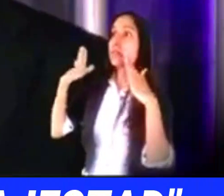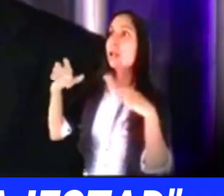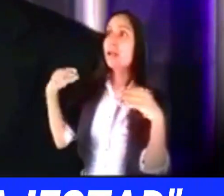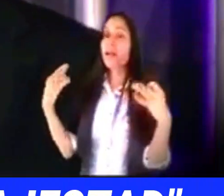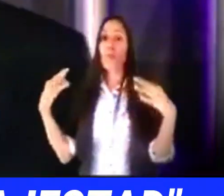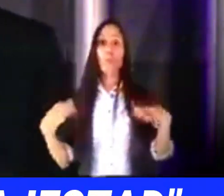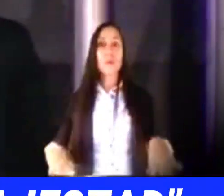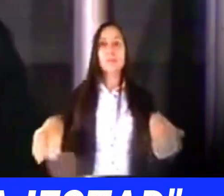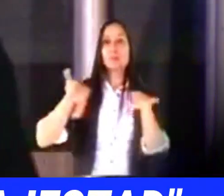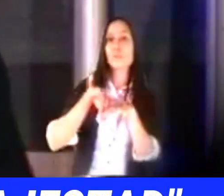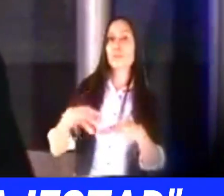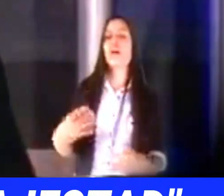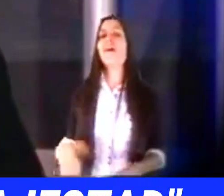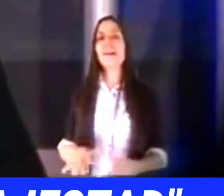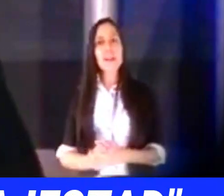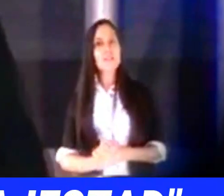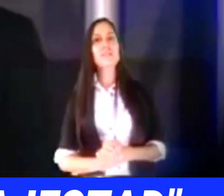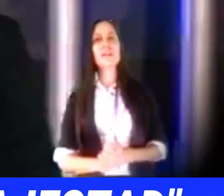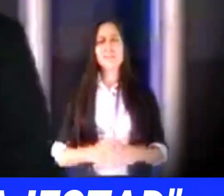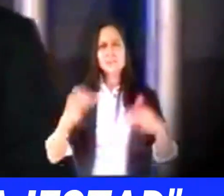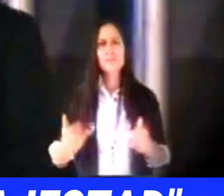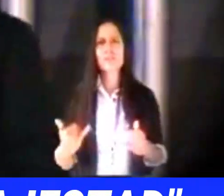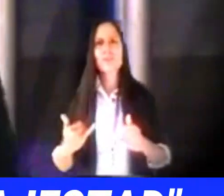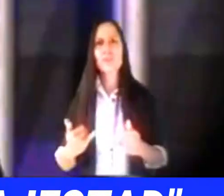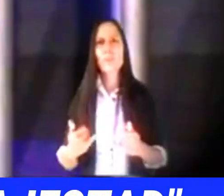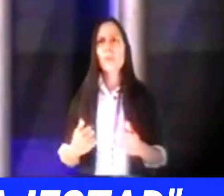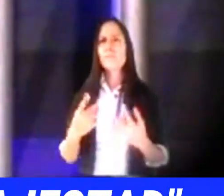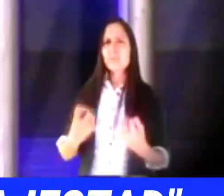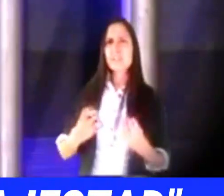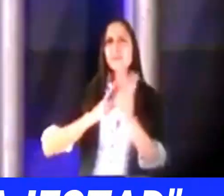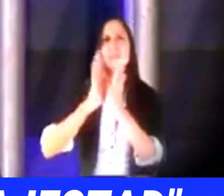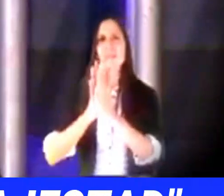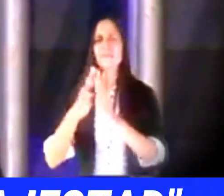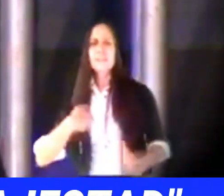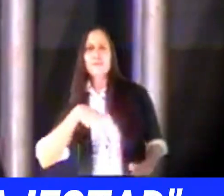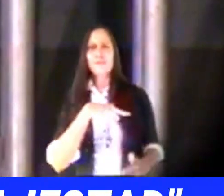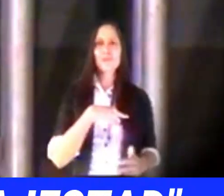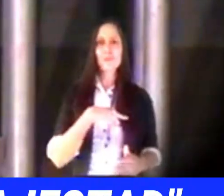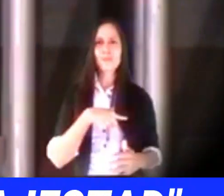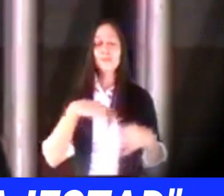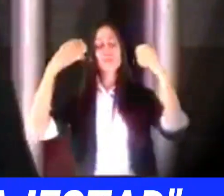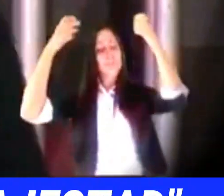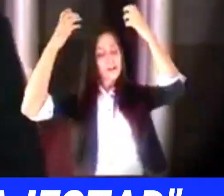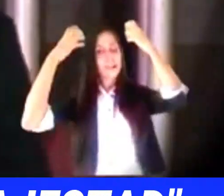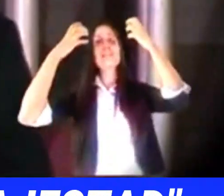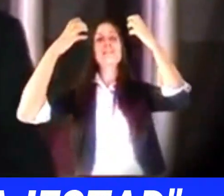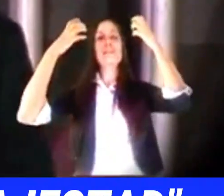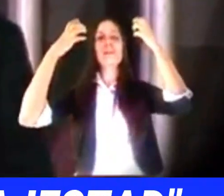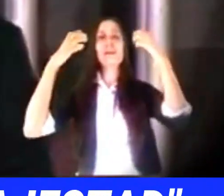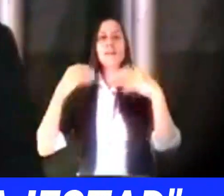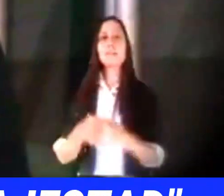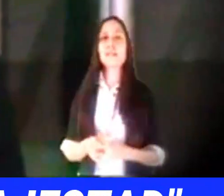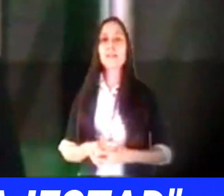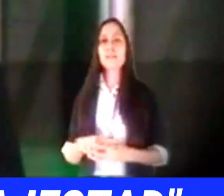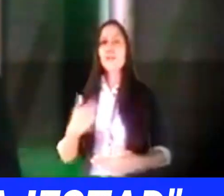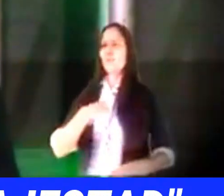quiero decirle en esta tarde que nosotros somos real sacerdocio. Por eso no podemos vivir de cualquier